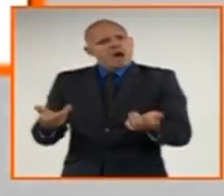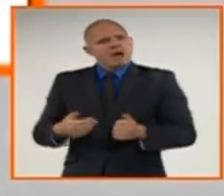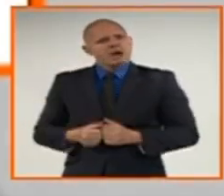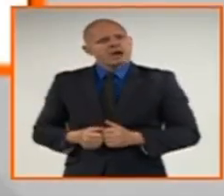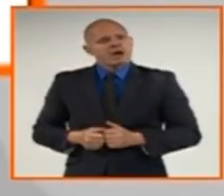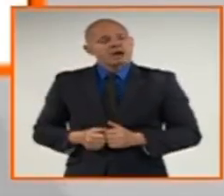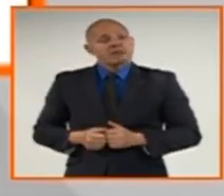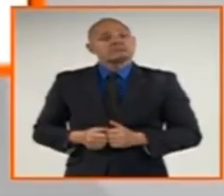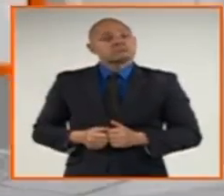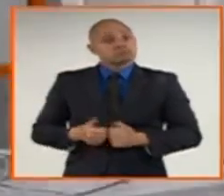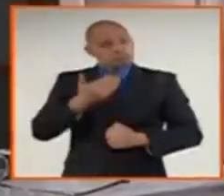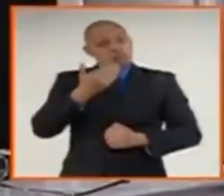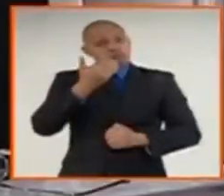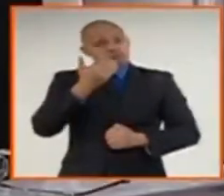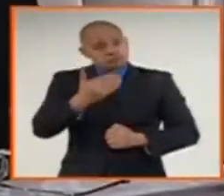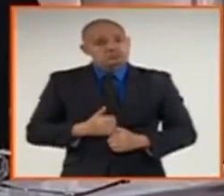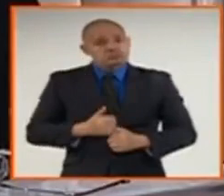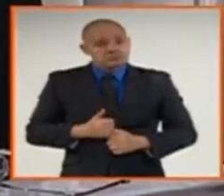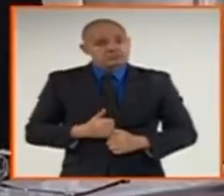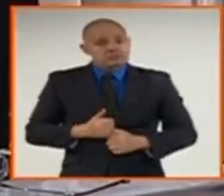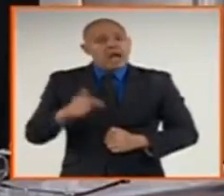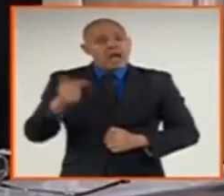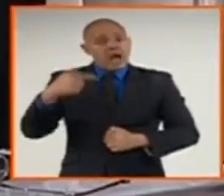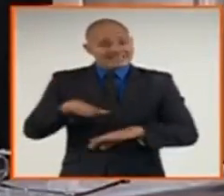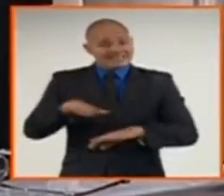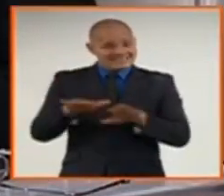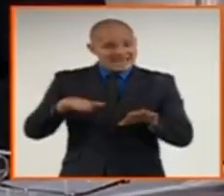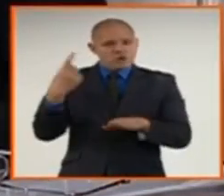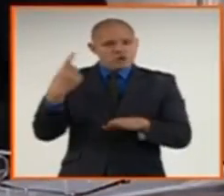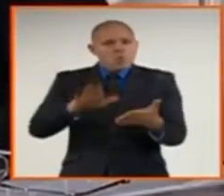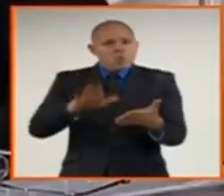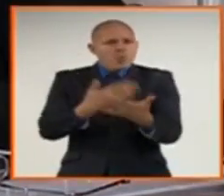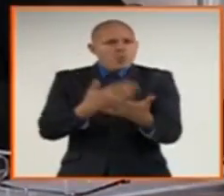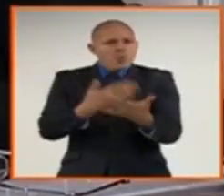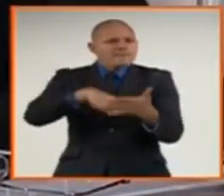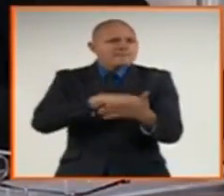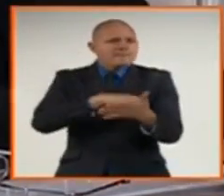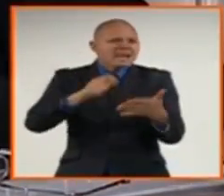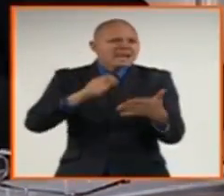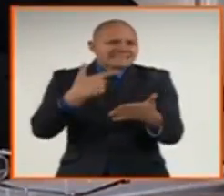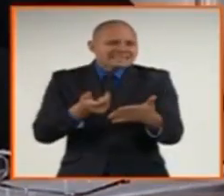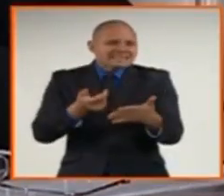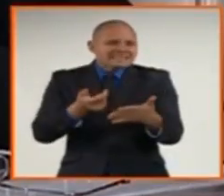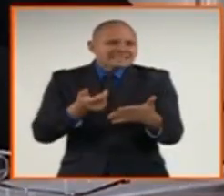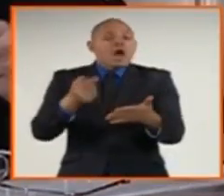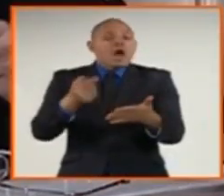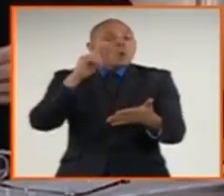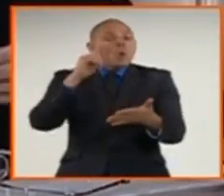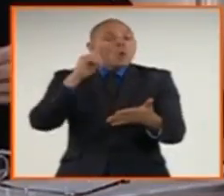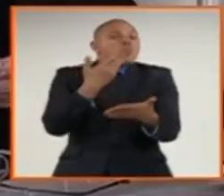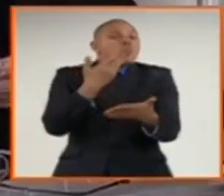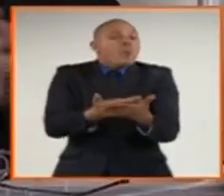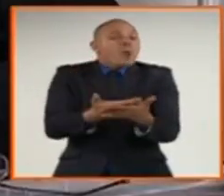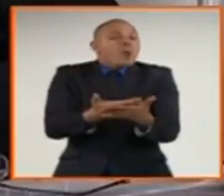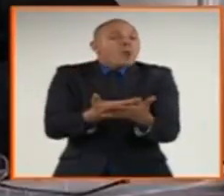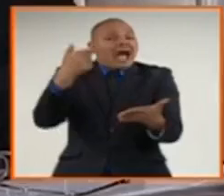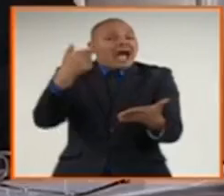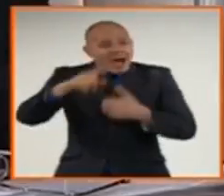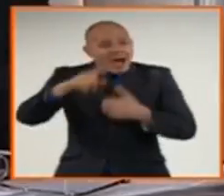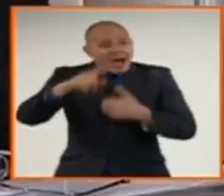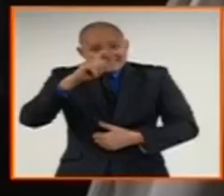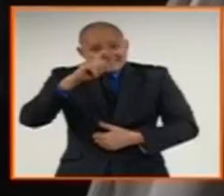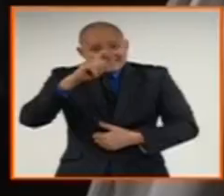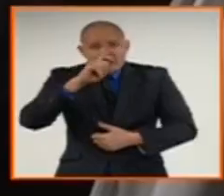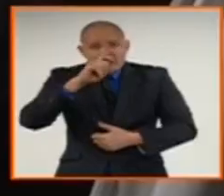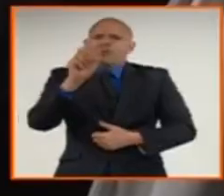cual nos da elementos también para la estrategia que estamos proponiendo de seguir bajando en relación a las edades. ¿Hay esperanzas para los